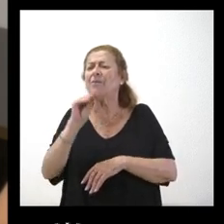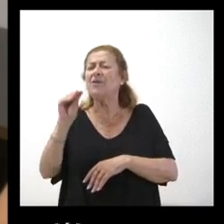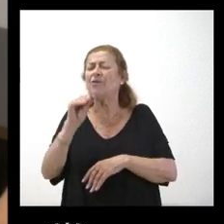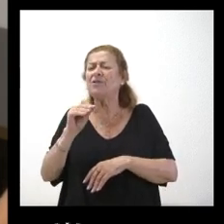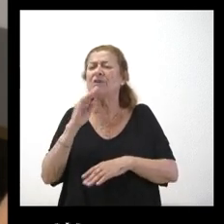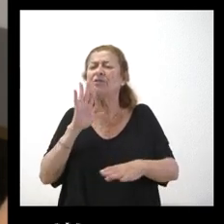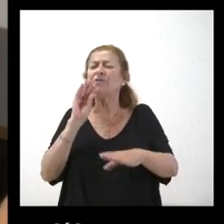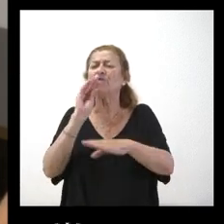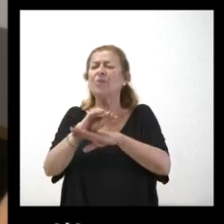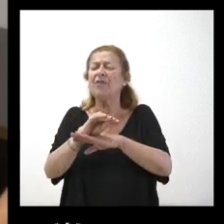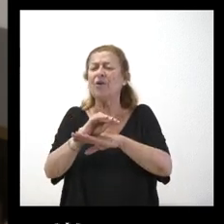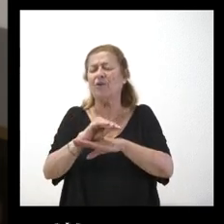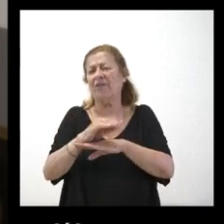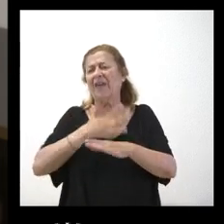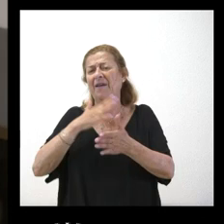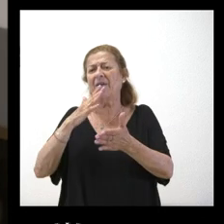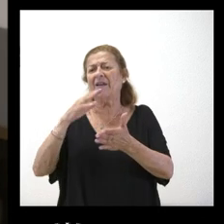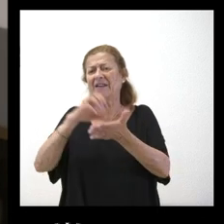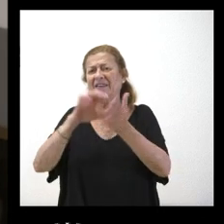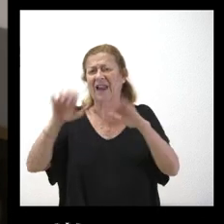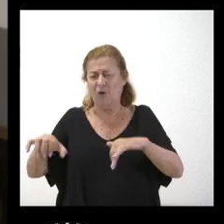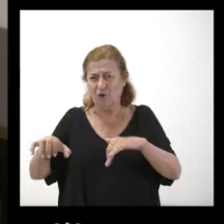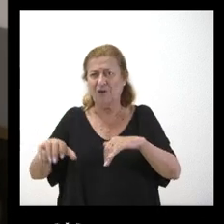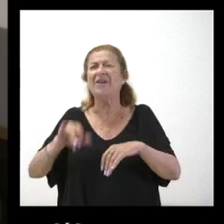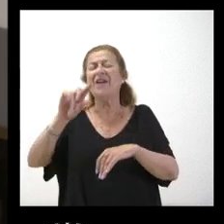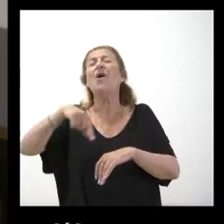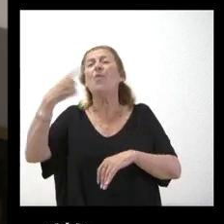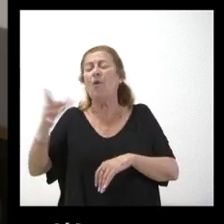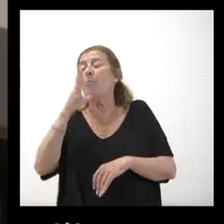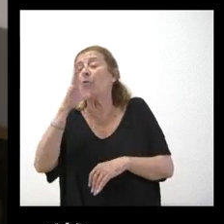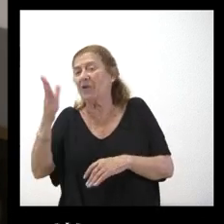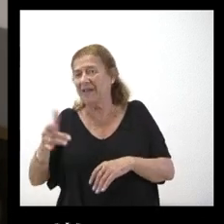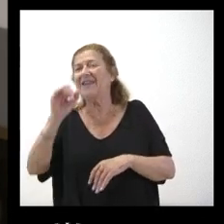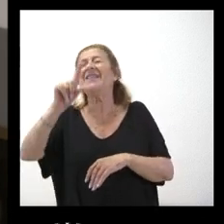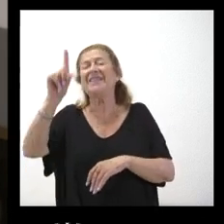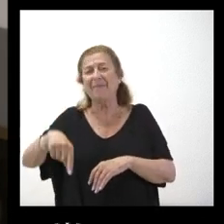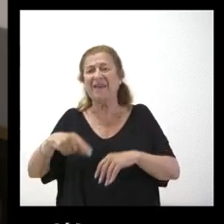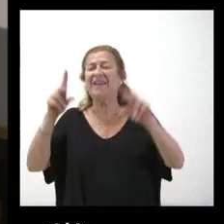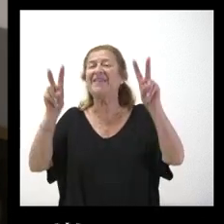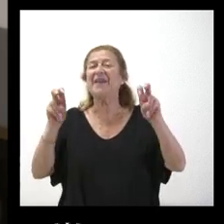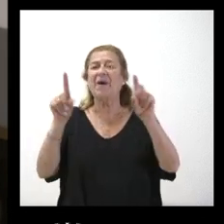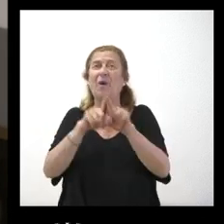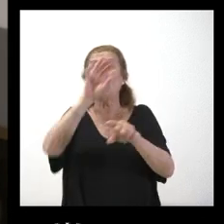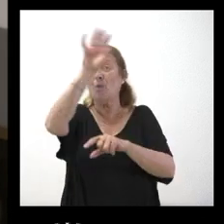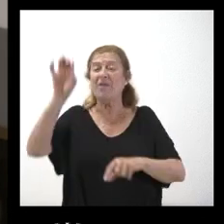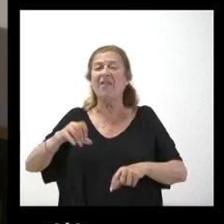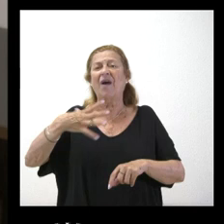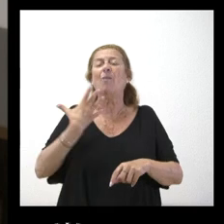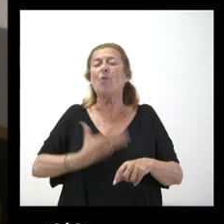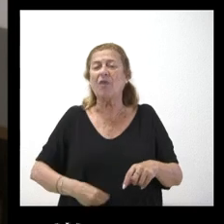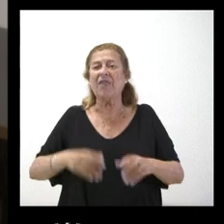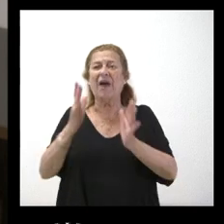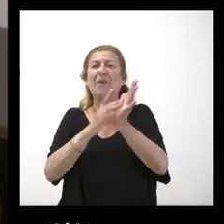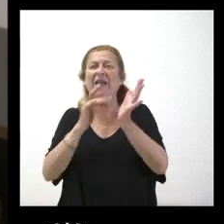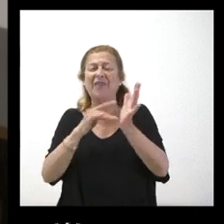a r2b cil y luego a queé se debe vamos y luego sobre todo es temas comunidades como murcia Valencia Andalucía han indicado que ya